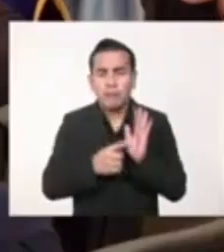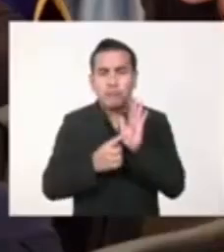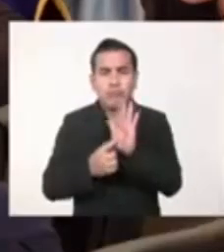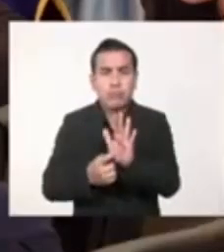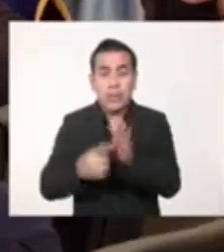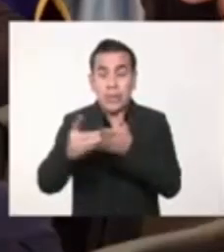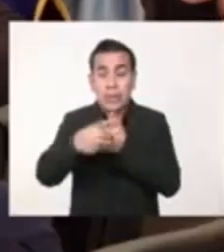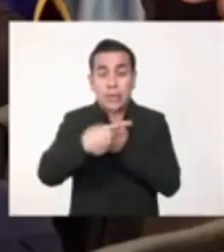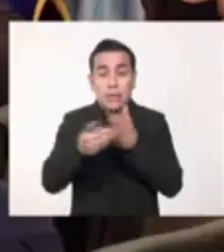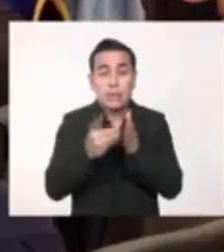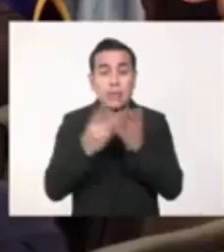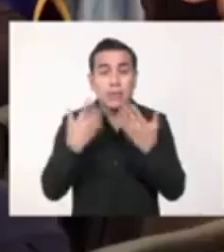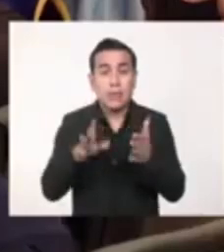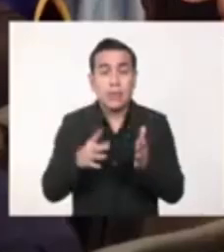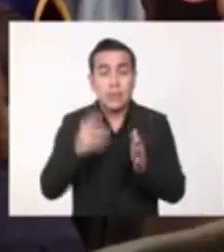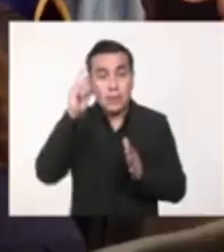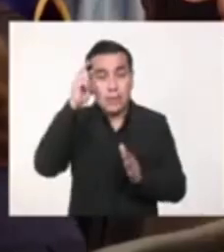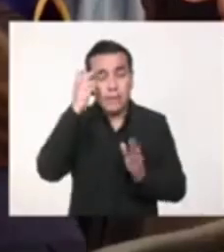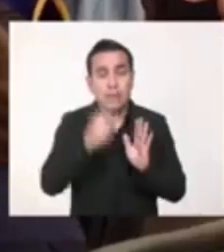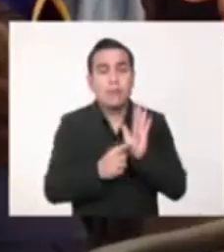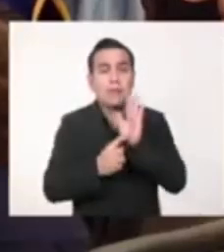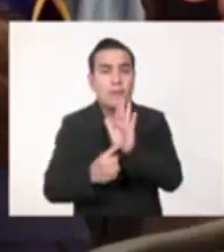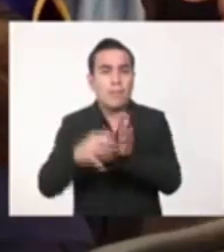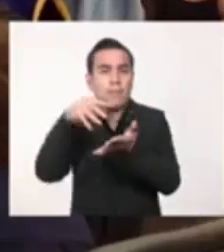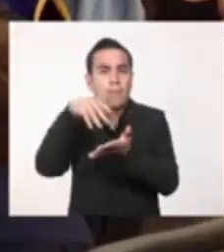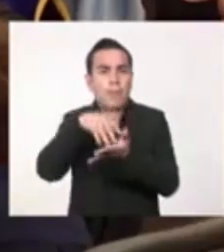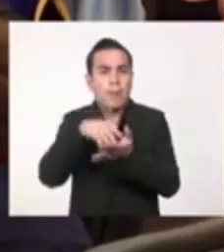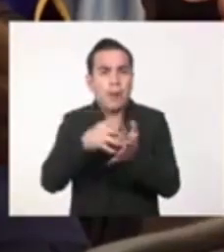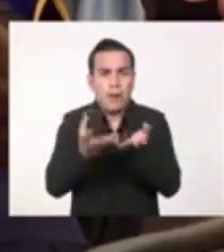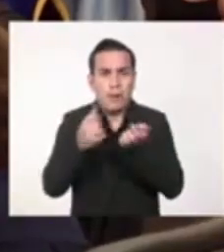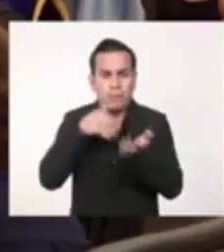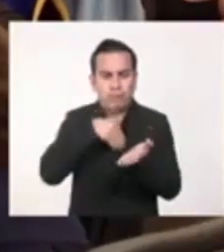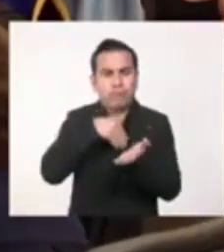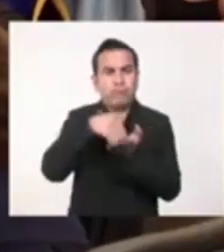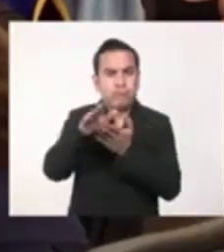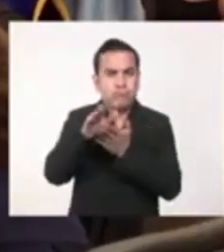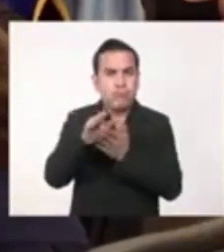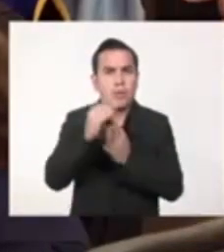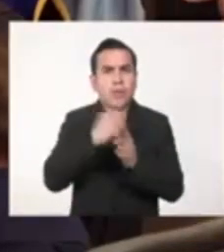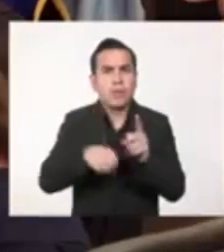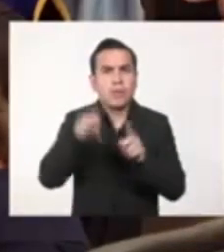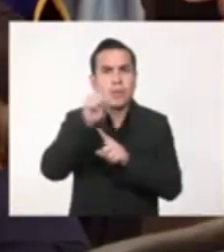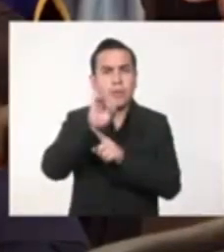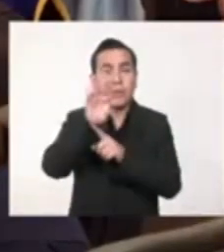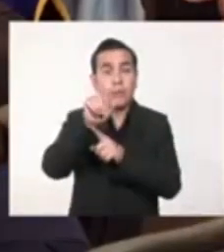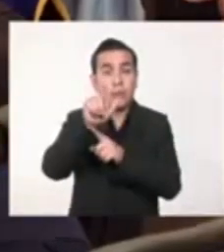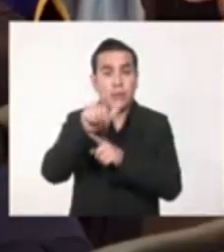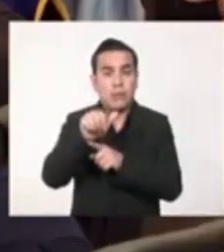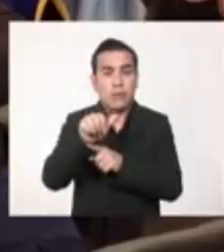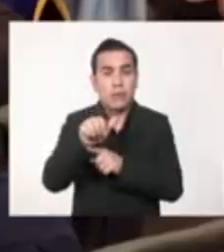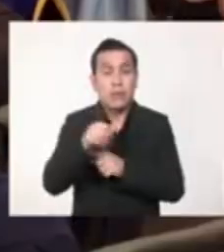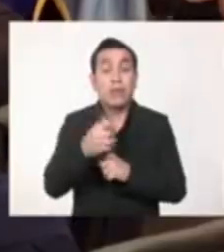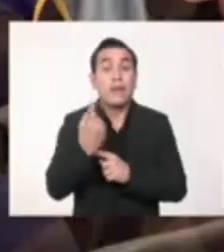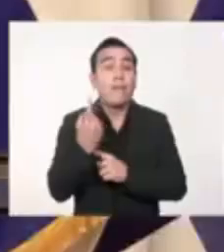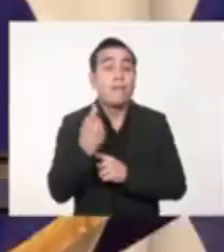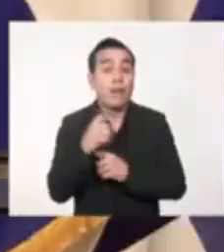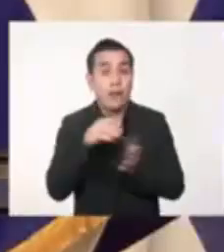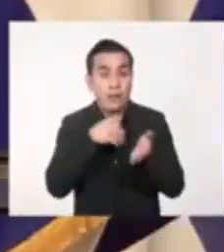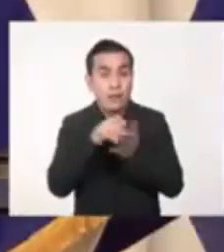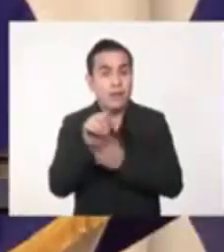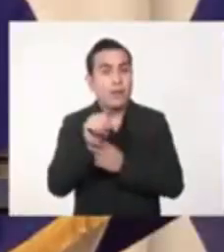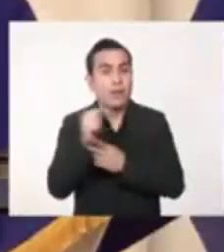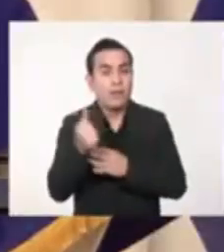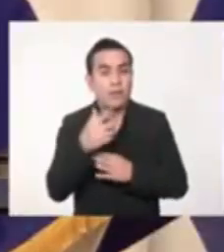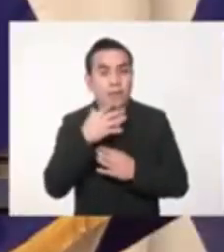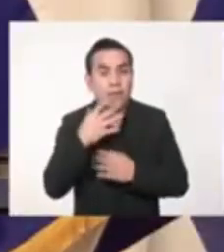cadena nacional ofendieron la memoria de las víctimas del holocausto de la Alemania nazi. El hecho de que 5 personas piensen lo mismo no quiere decir que tengan